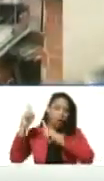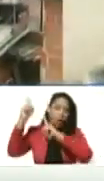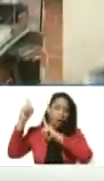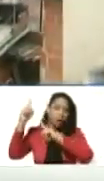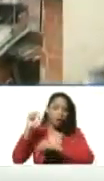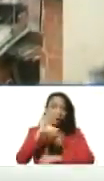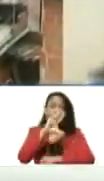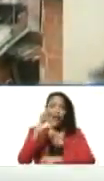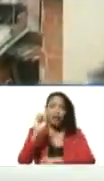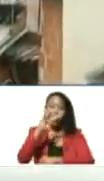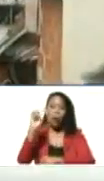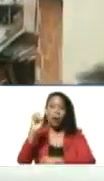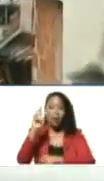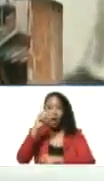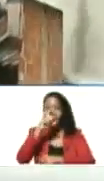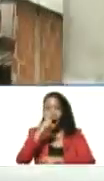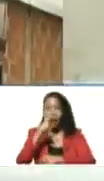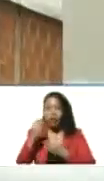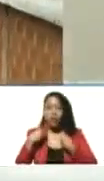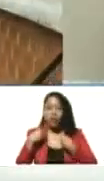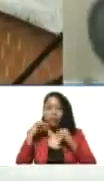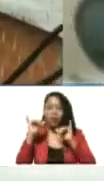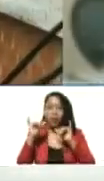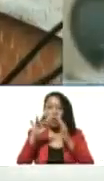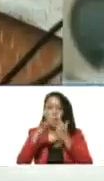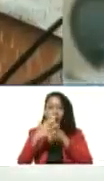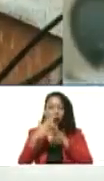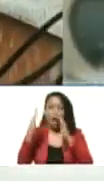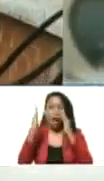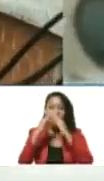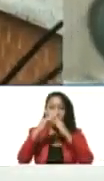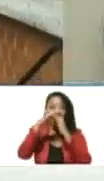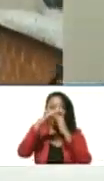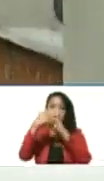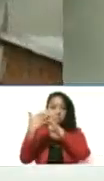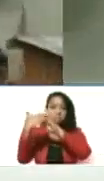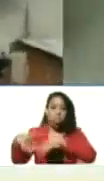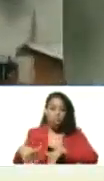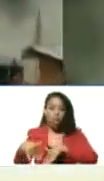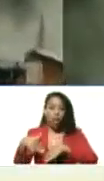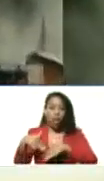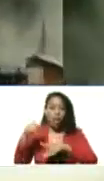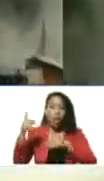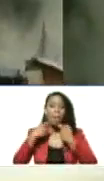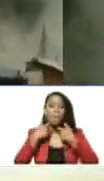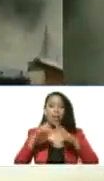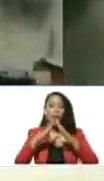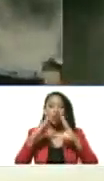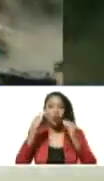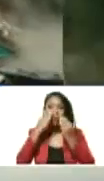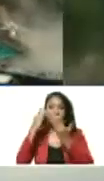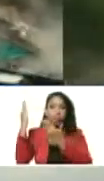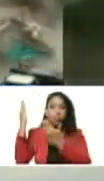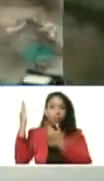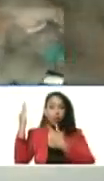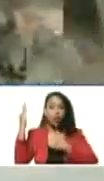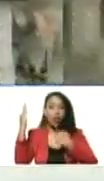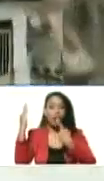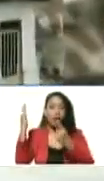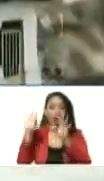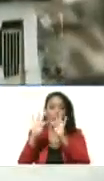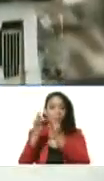40 años viviendo en el mismo barrio, y de repente se le viene abajo la casa, de repente lo pierde todo. Pero yo le digo a la